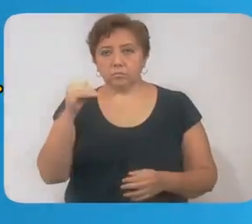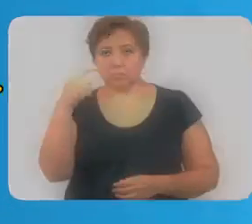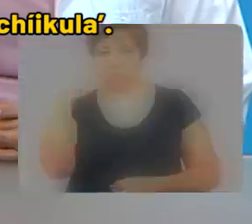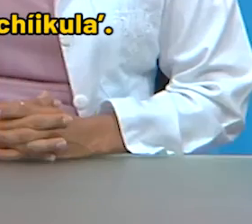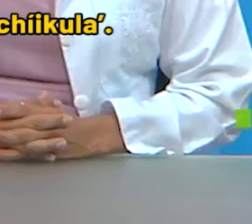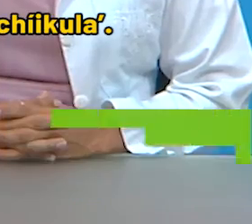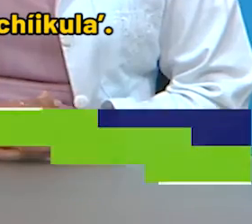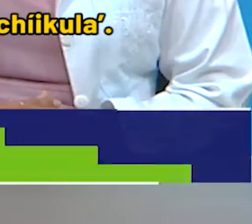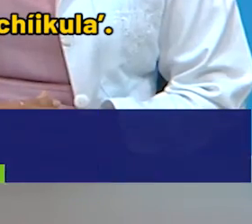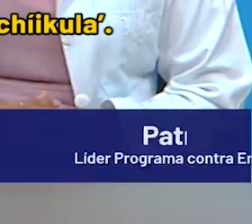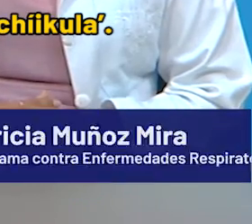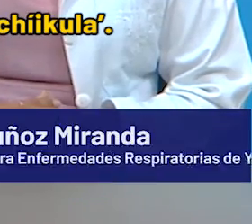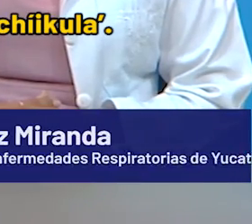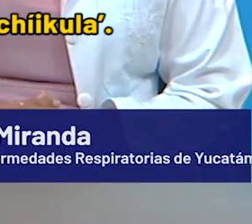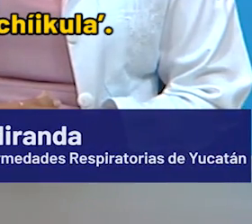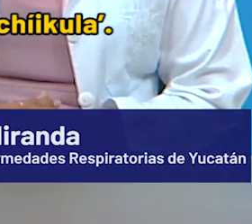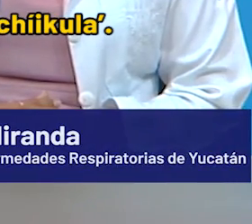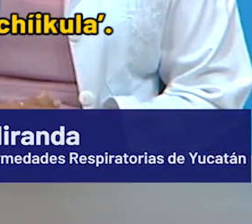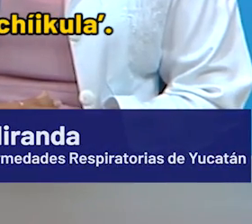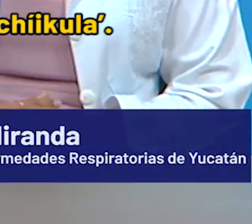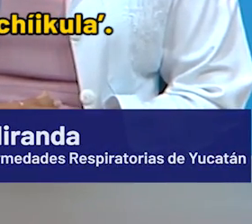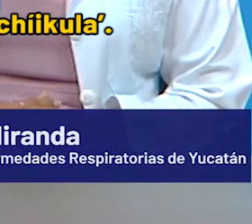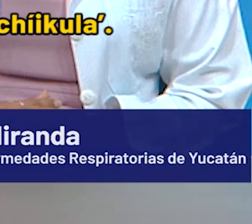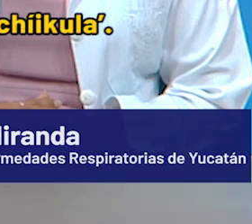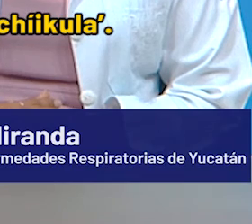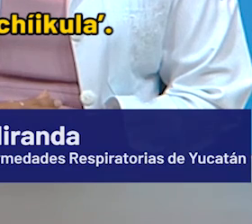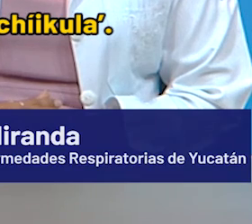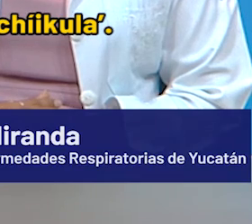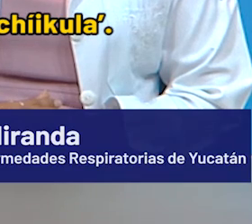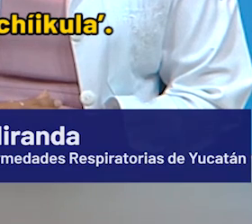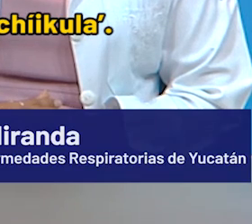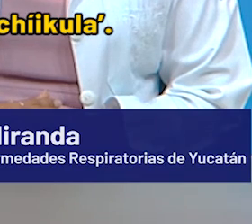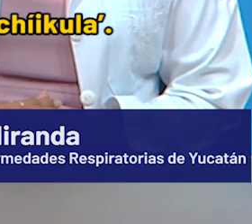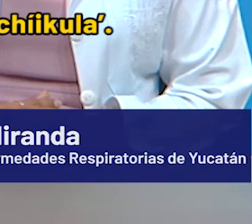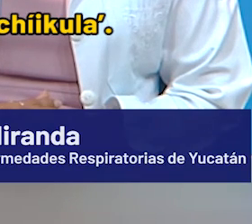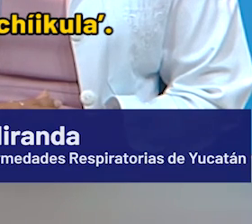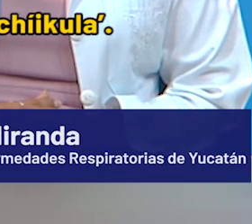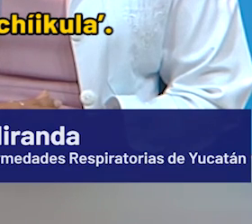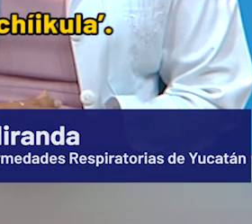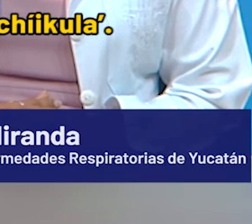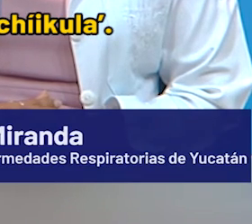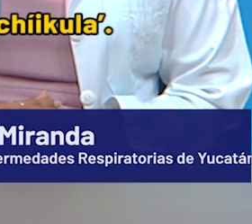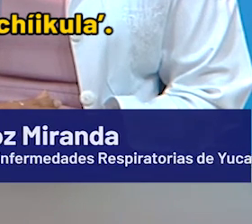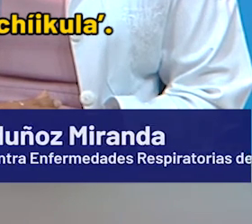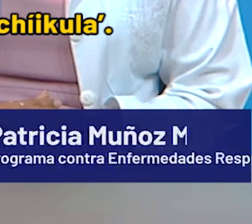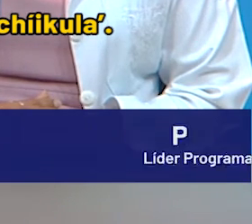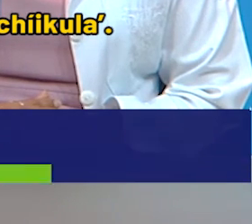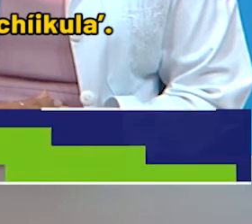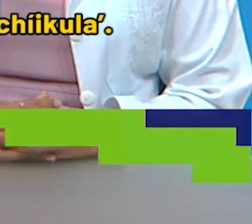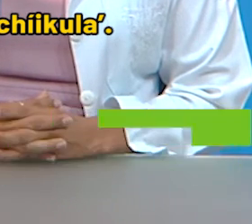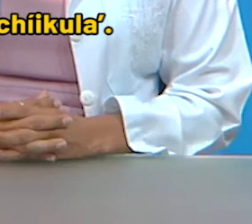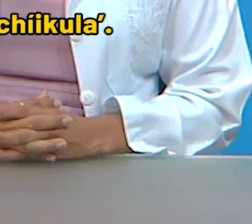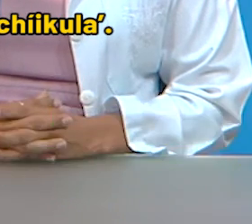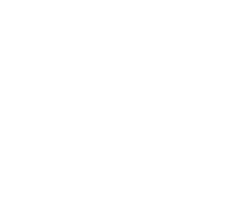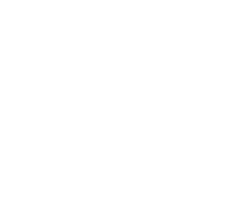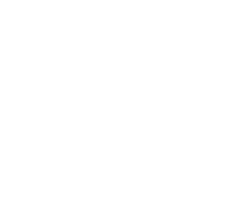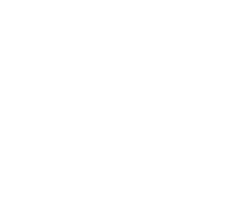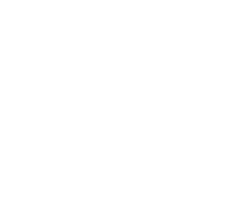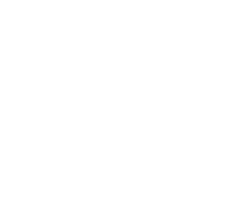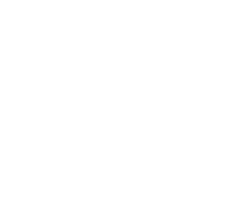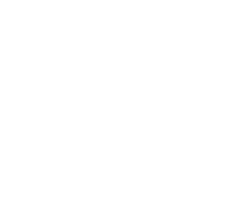es el informe hasta el día de hoy, doctora. Gracias. Estaremos actualizando la información todos los días por este mismo medio. Muchas gracias.